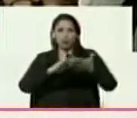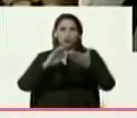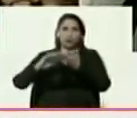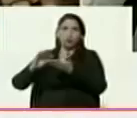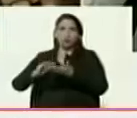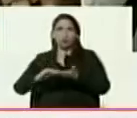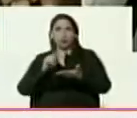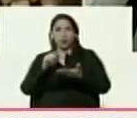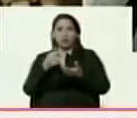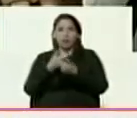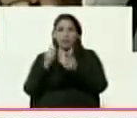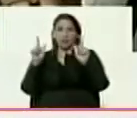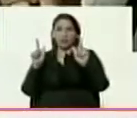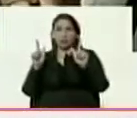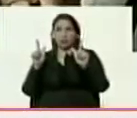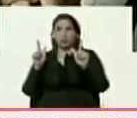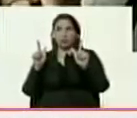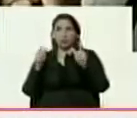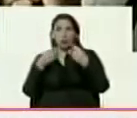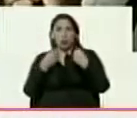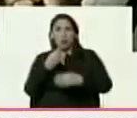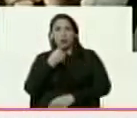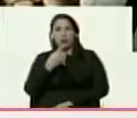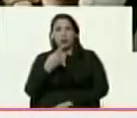estas liberaciones. Como le digo,